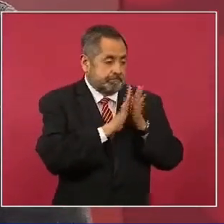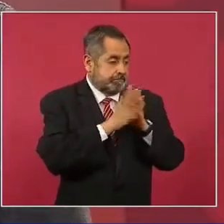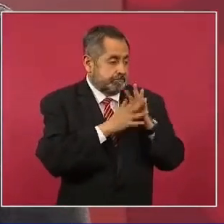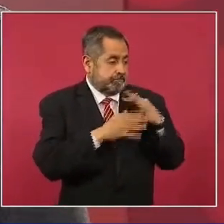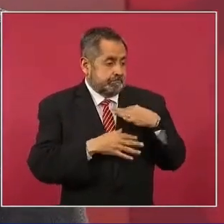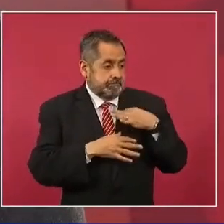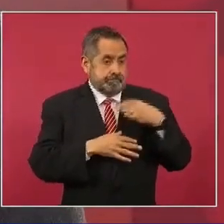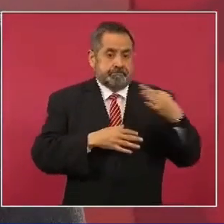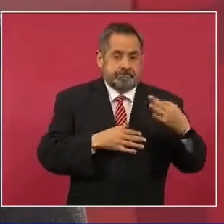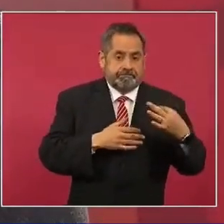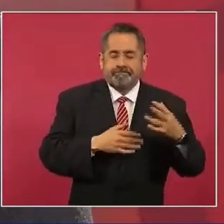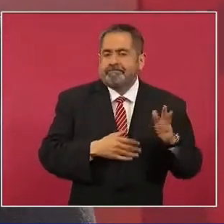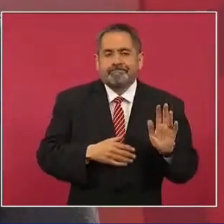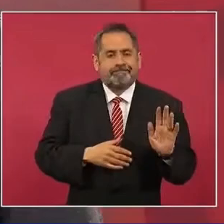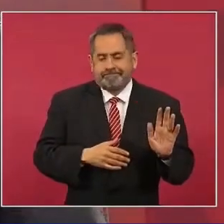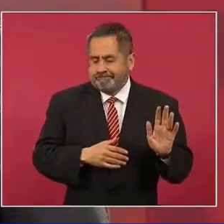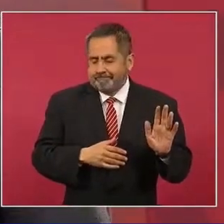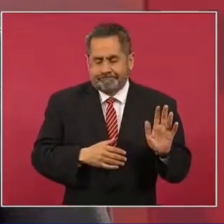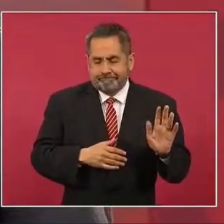los